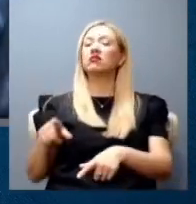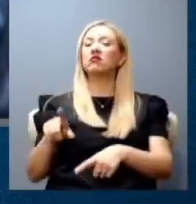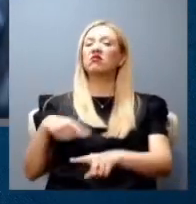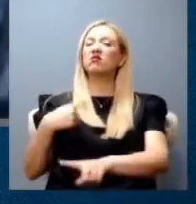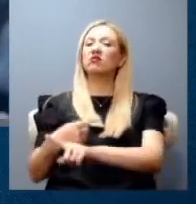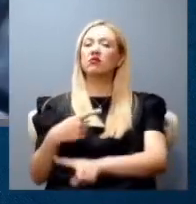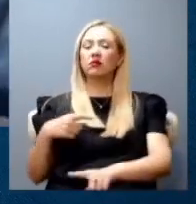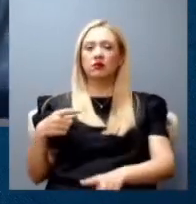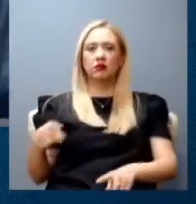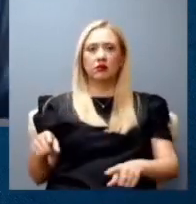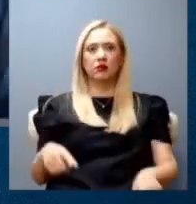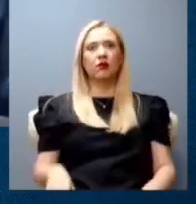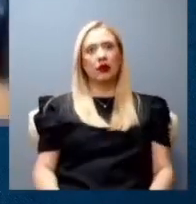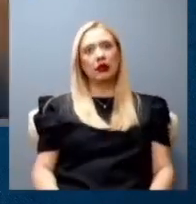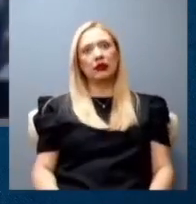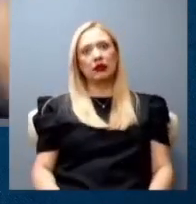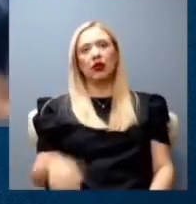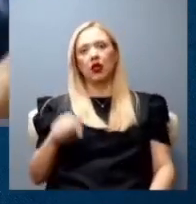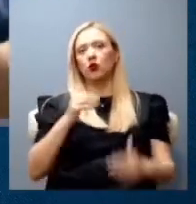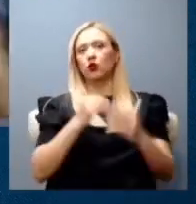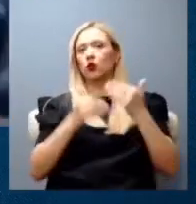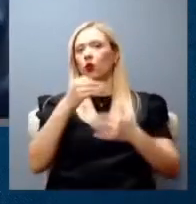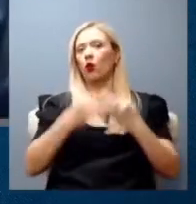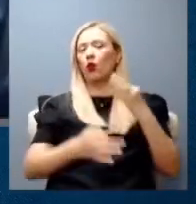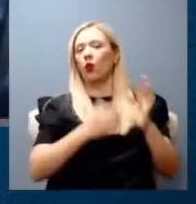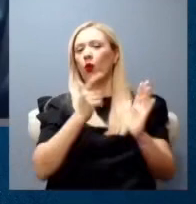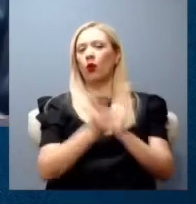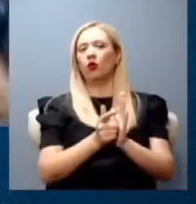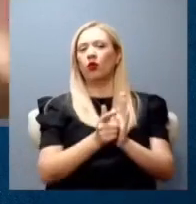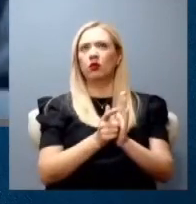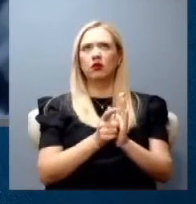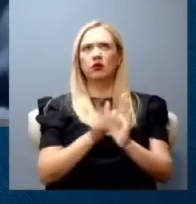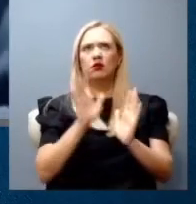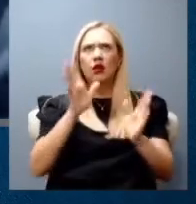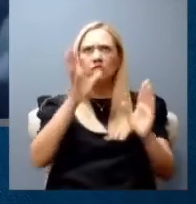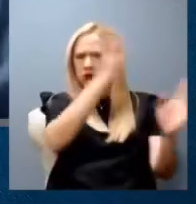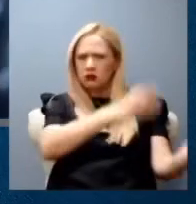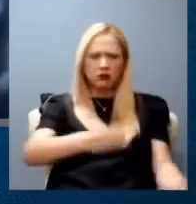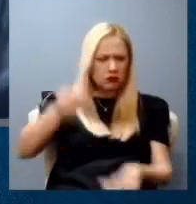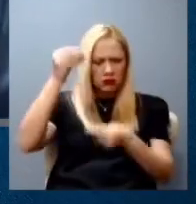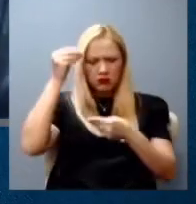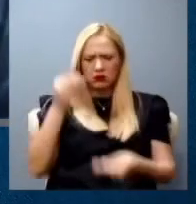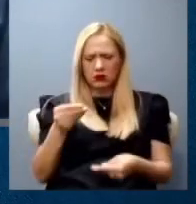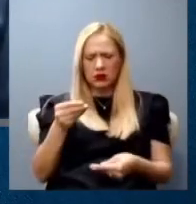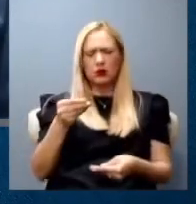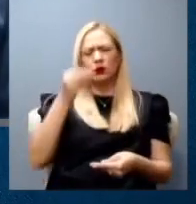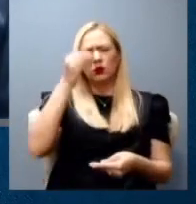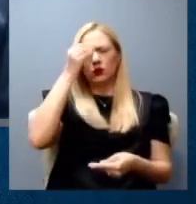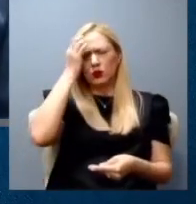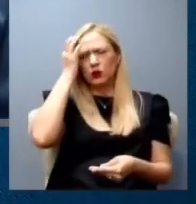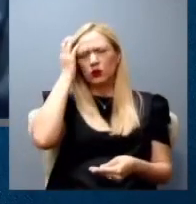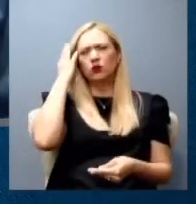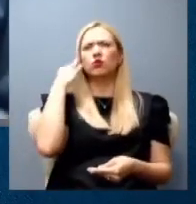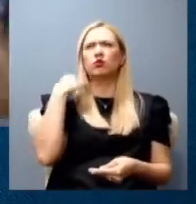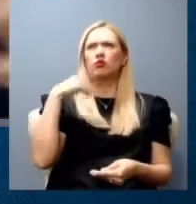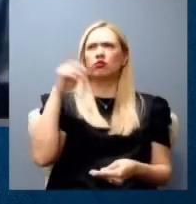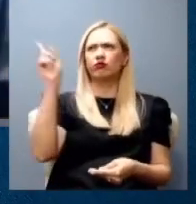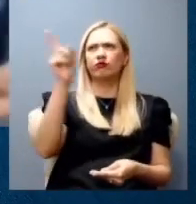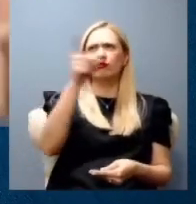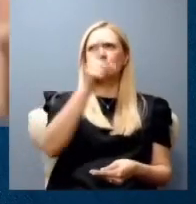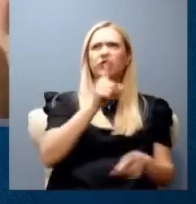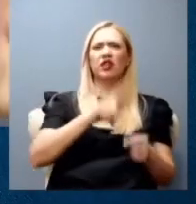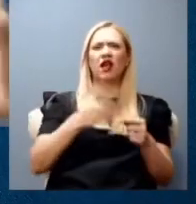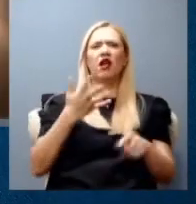también ha tenido ahí varias oportunidades de poderse pronunciar al respecto, reconoce los distintos tipos de participación.